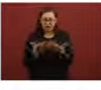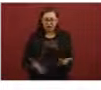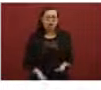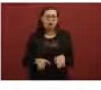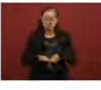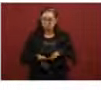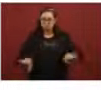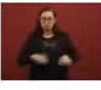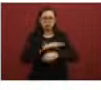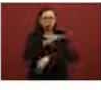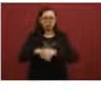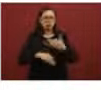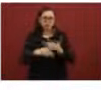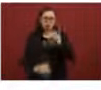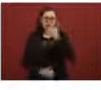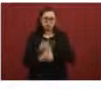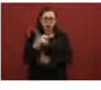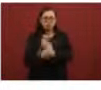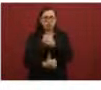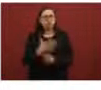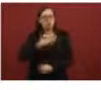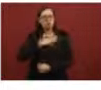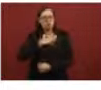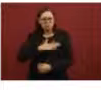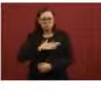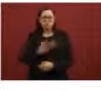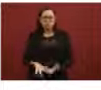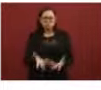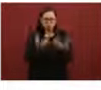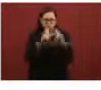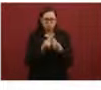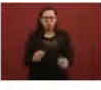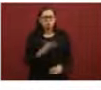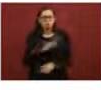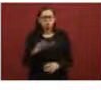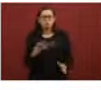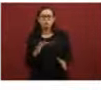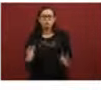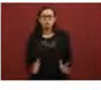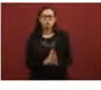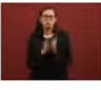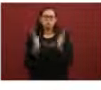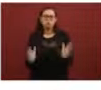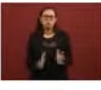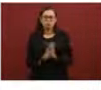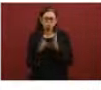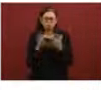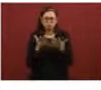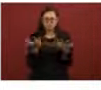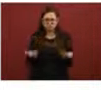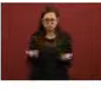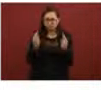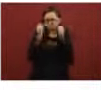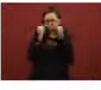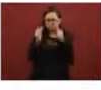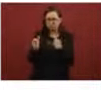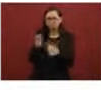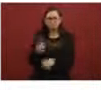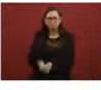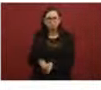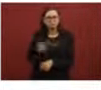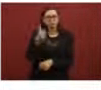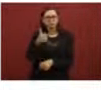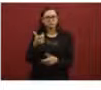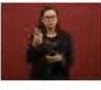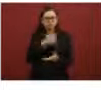es parejo y haya también la participación en este seguimiento de situación inédita a